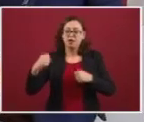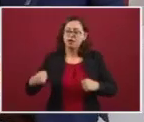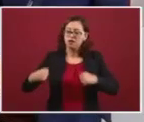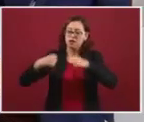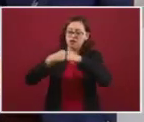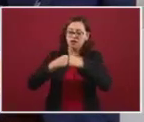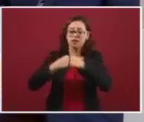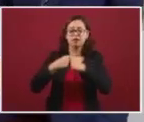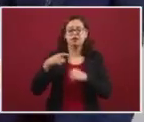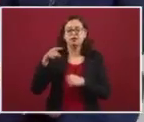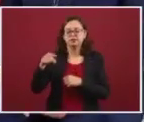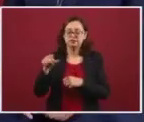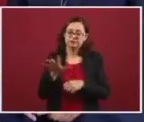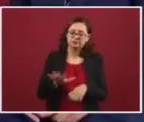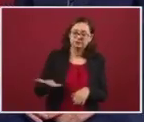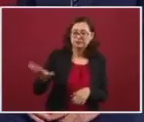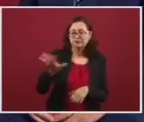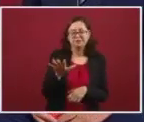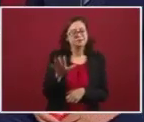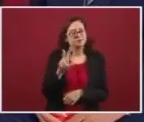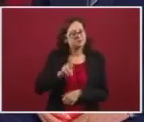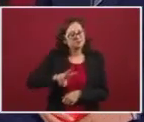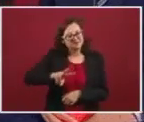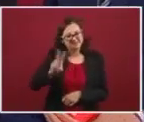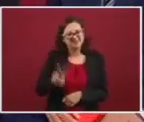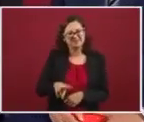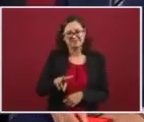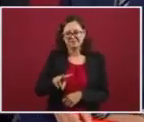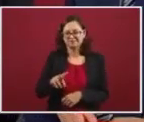en donde están en muy